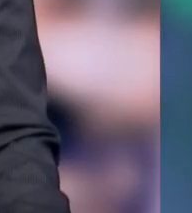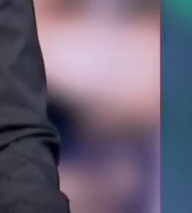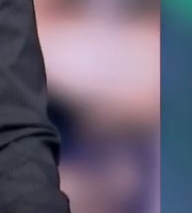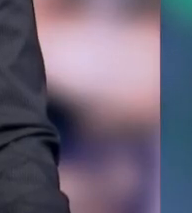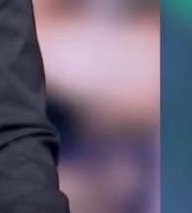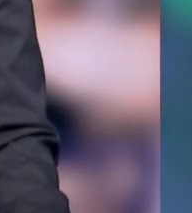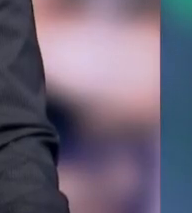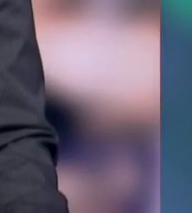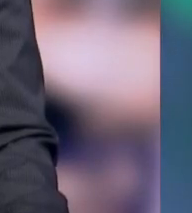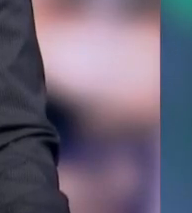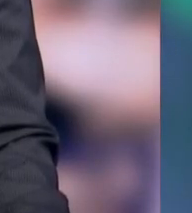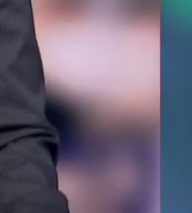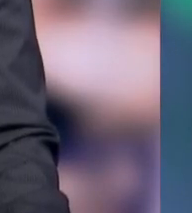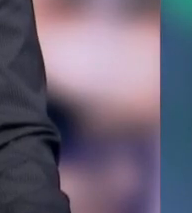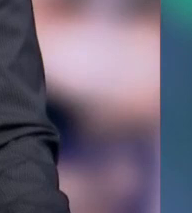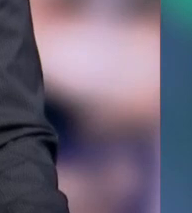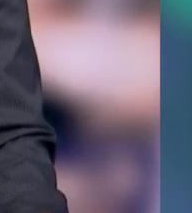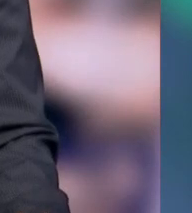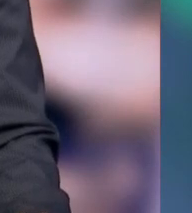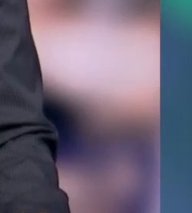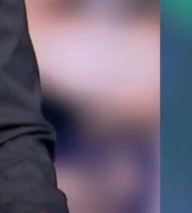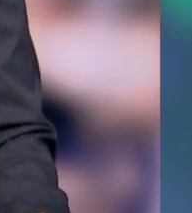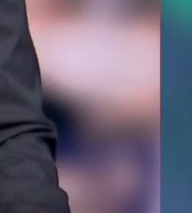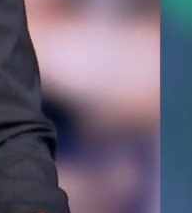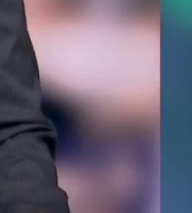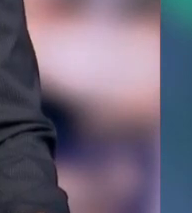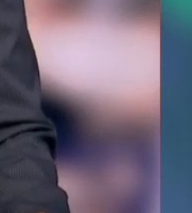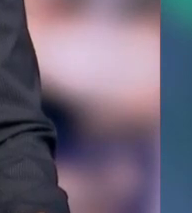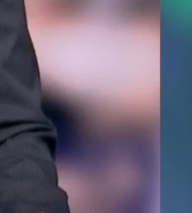en las encuestas de esta segunda vuelta electoral francisco